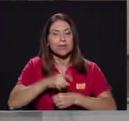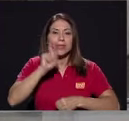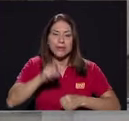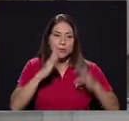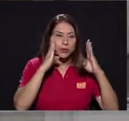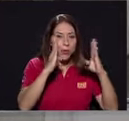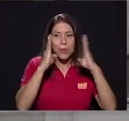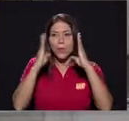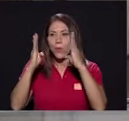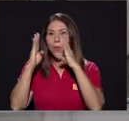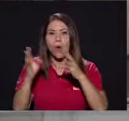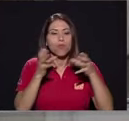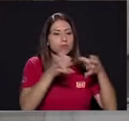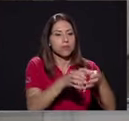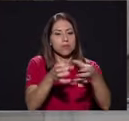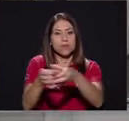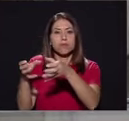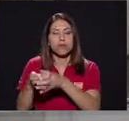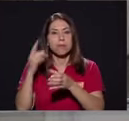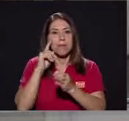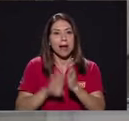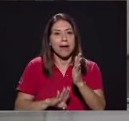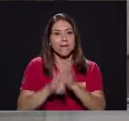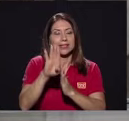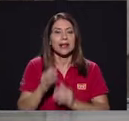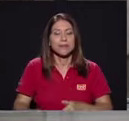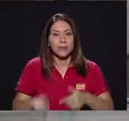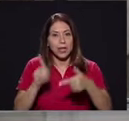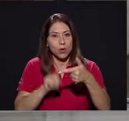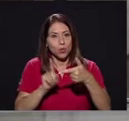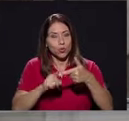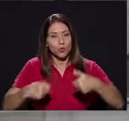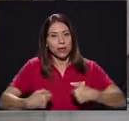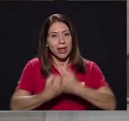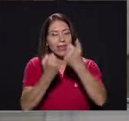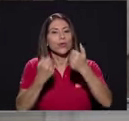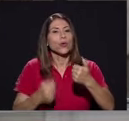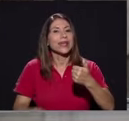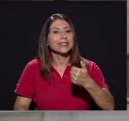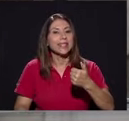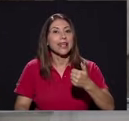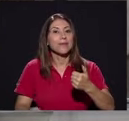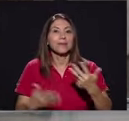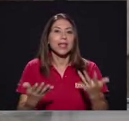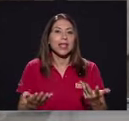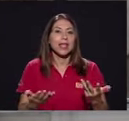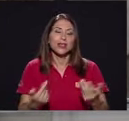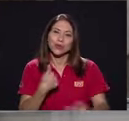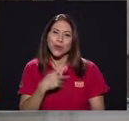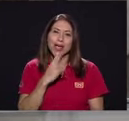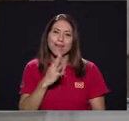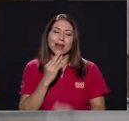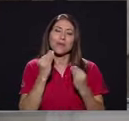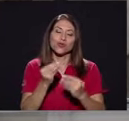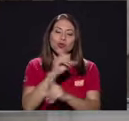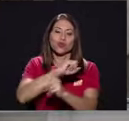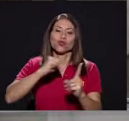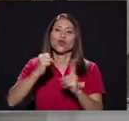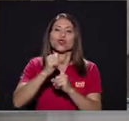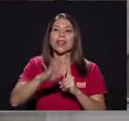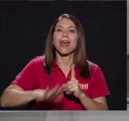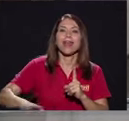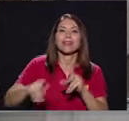los diferentes actores para poder avanzar en esto. El otro reto que tenemos es que desde sociedad, voy a hablar mucho desde sociedad